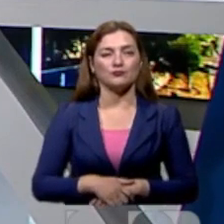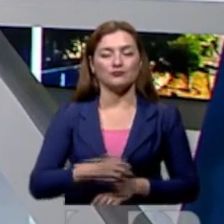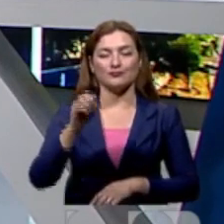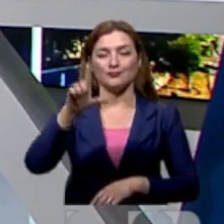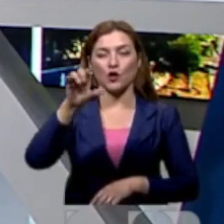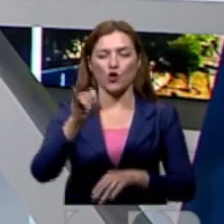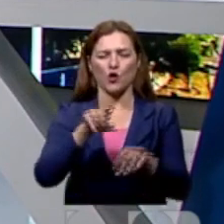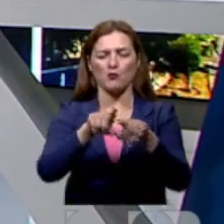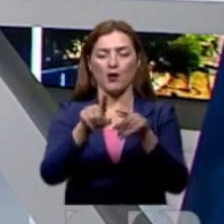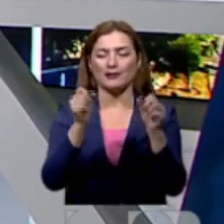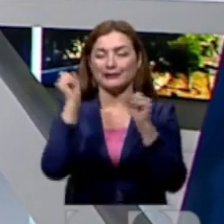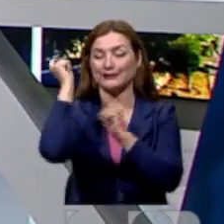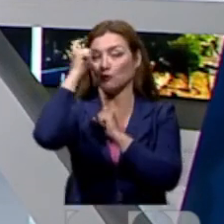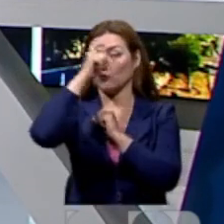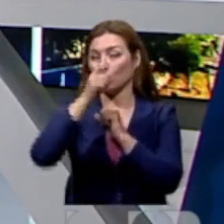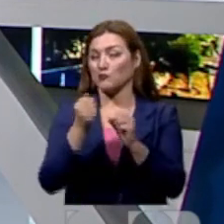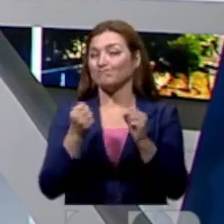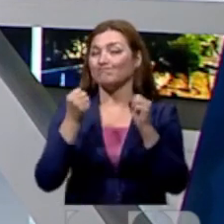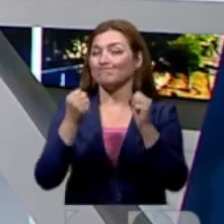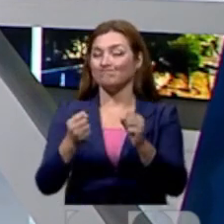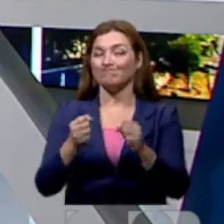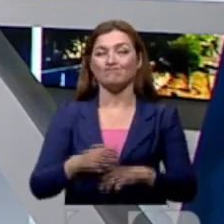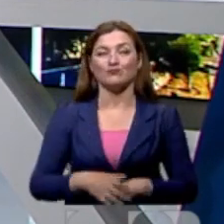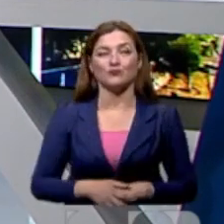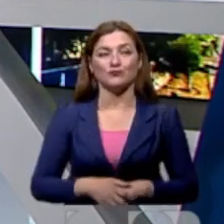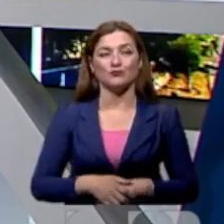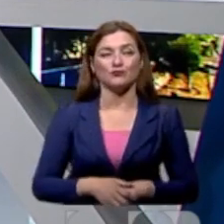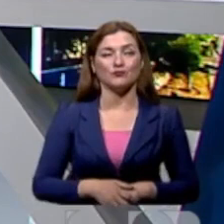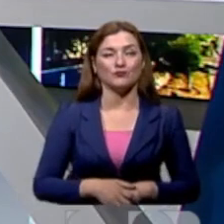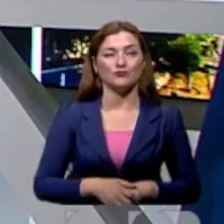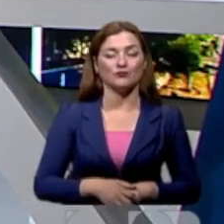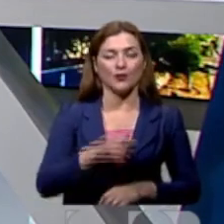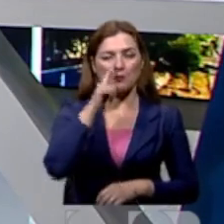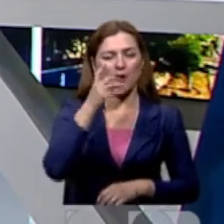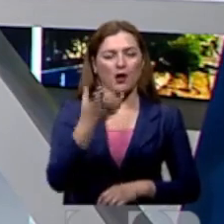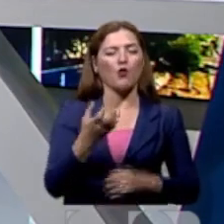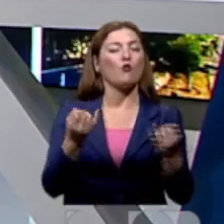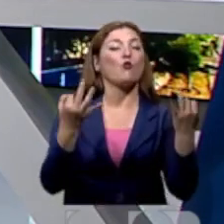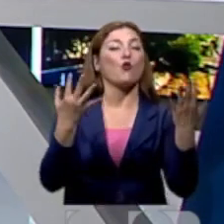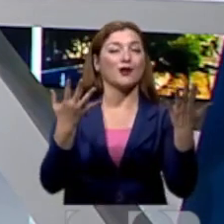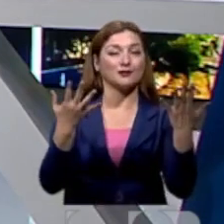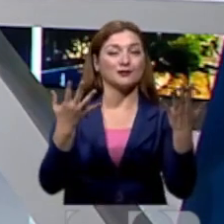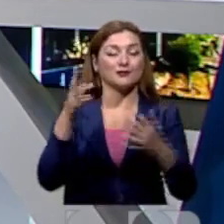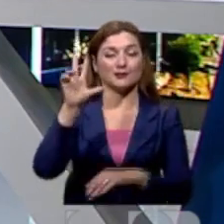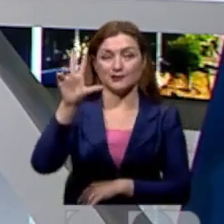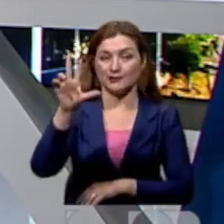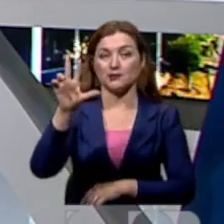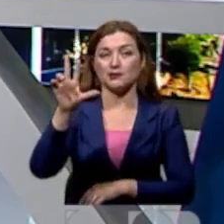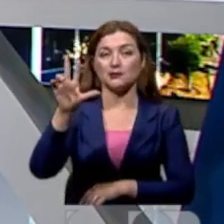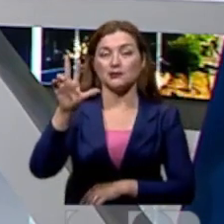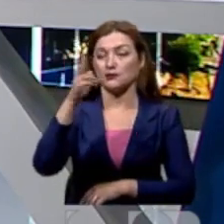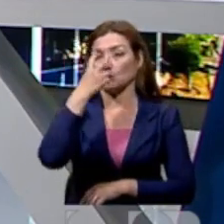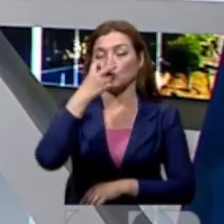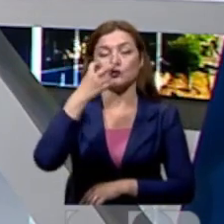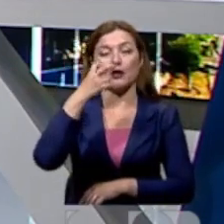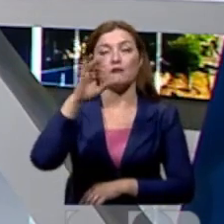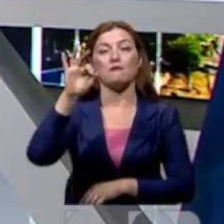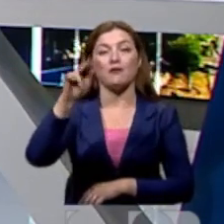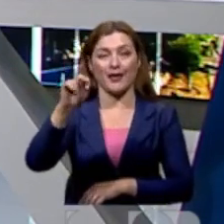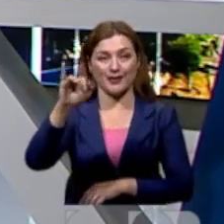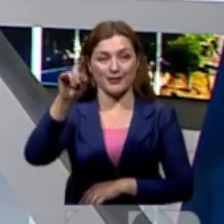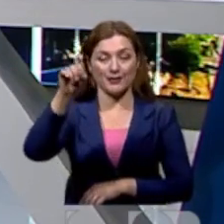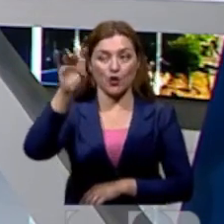adicionando también trampas de sedimentos y de basura en los costados. Además, la limpieza de sumideros a cargo del EMAPS continúa realizándose, pero